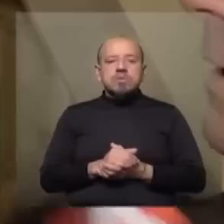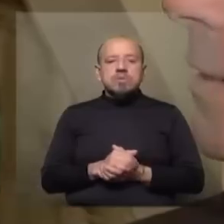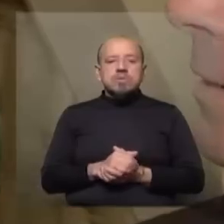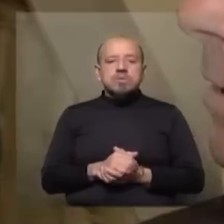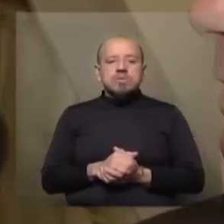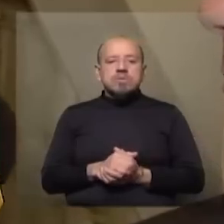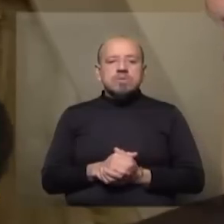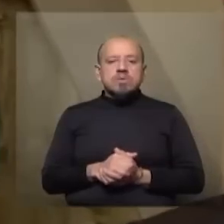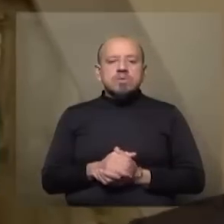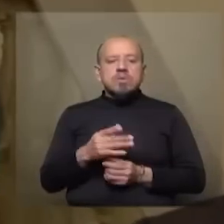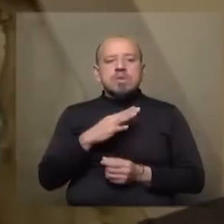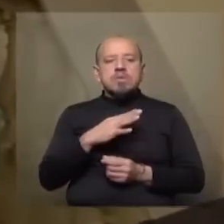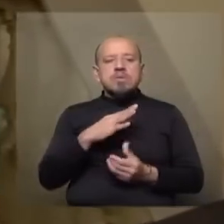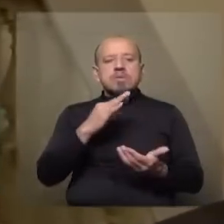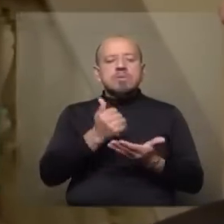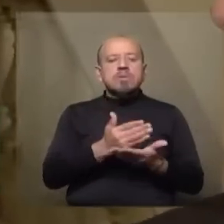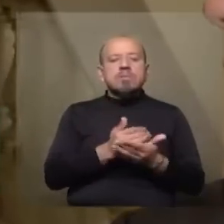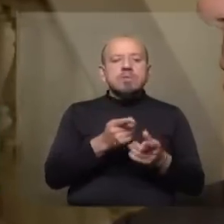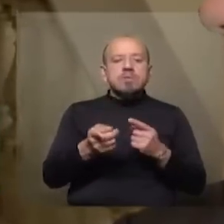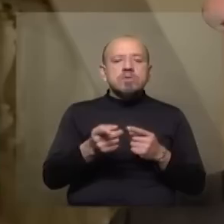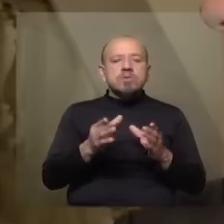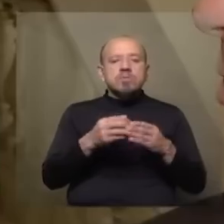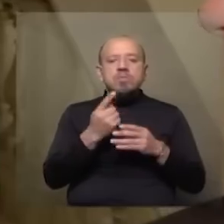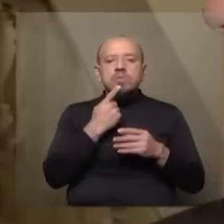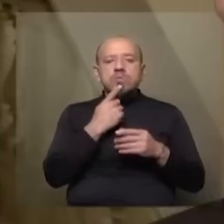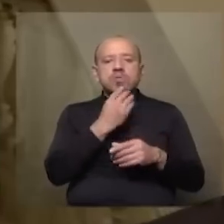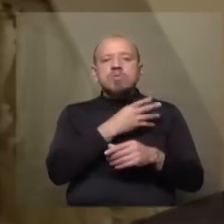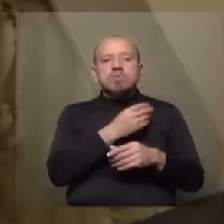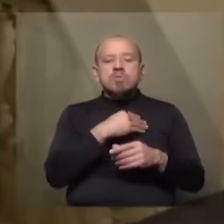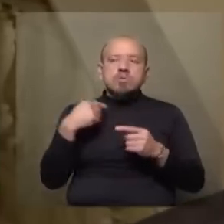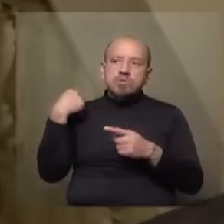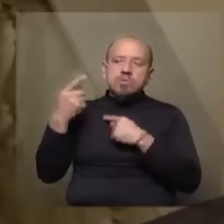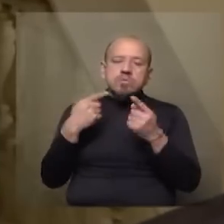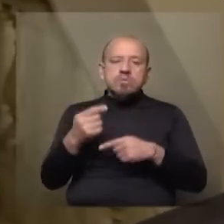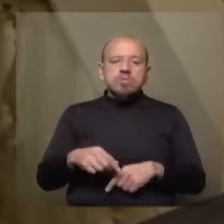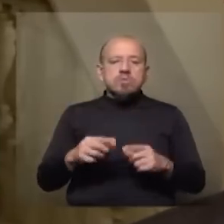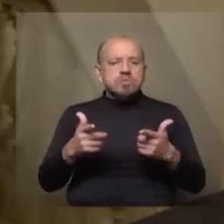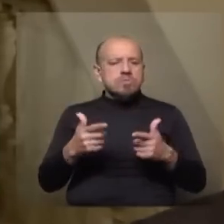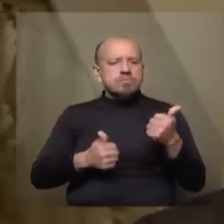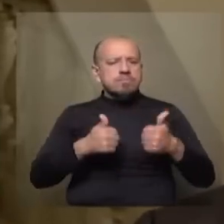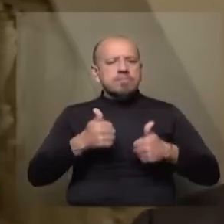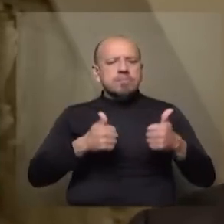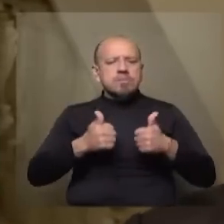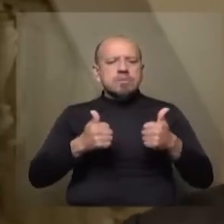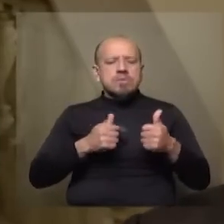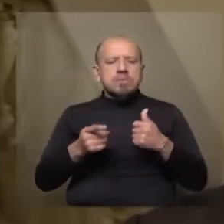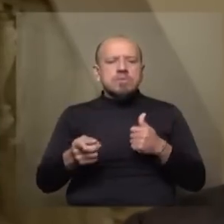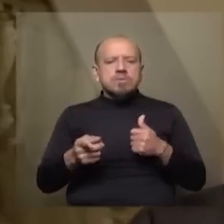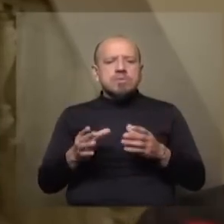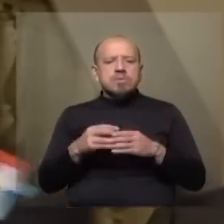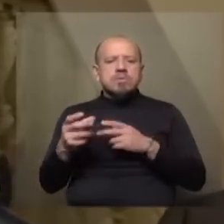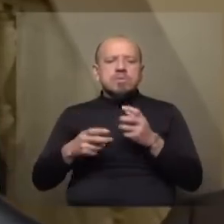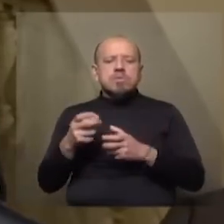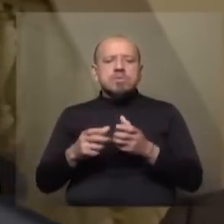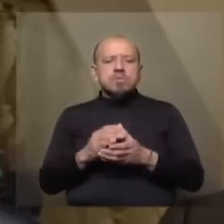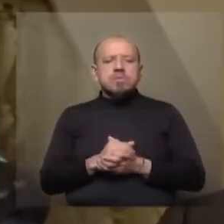hay departamento donde el Partido Nacional es es muy fuerte tradicionalmente ahí no va a haber competencia incluso tampoco con la coalición